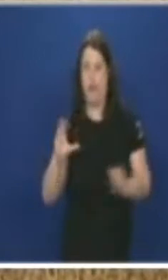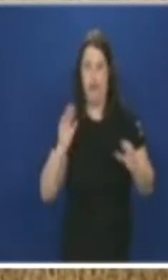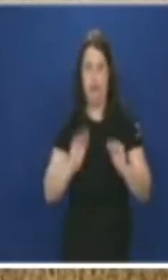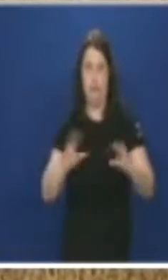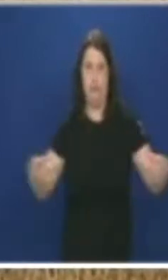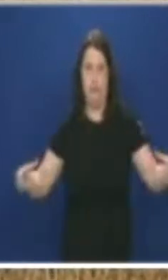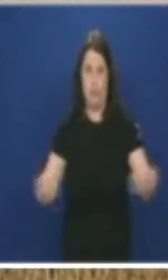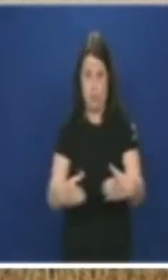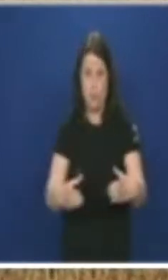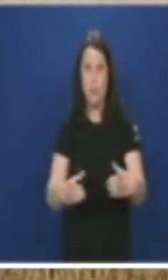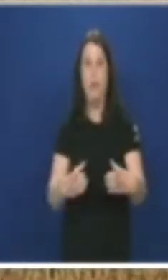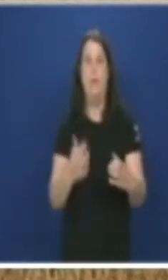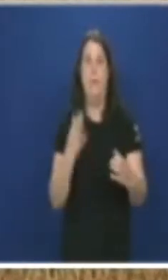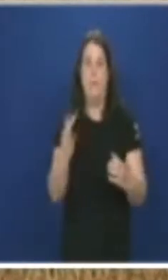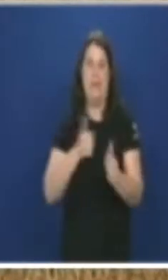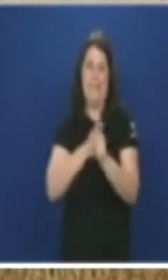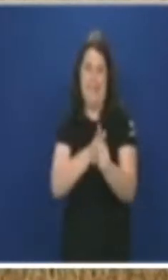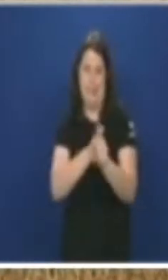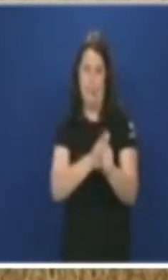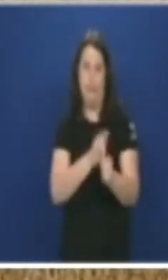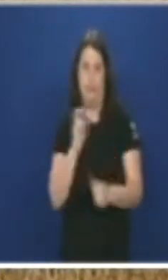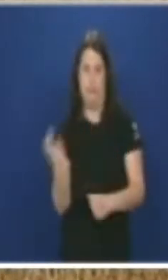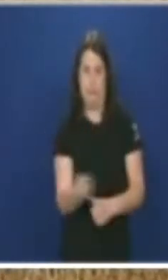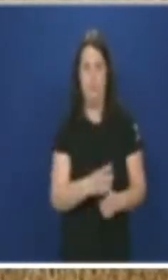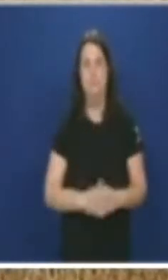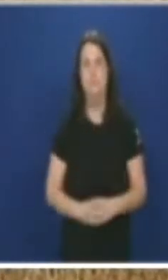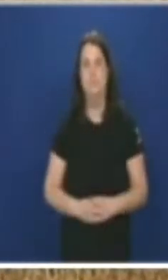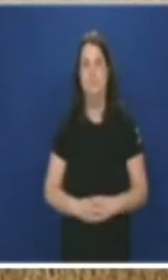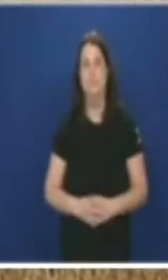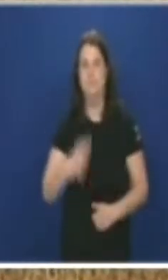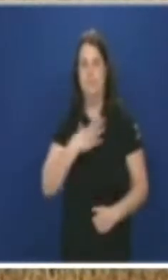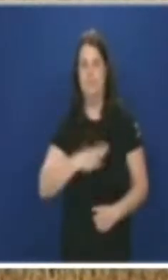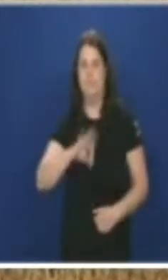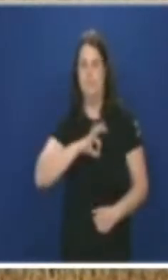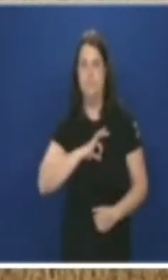e nos seus discípulos. Entregamos